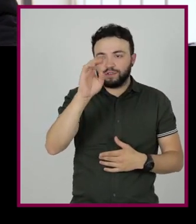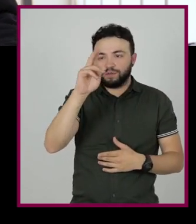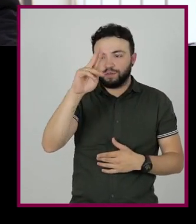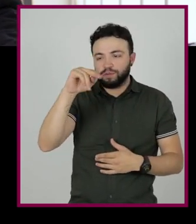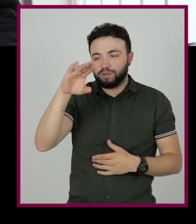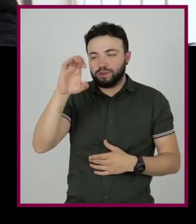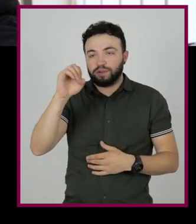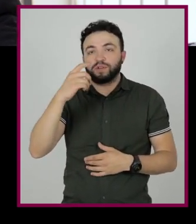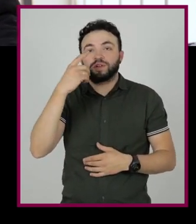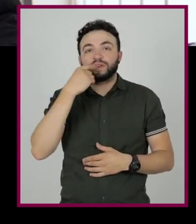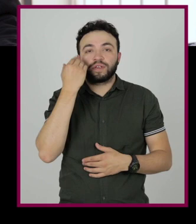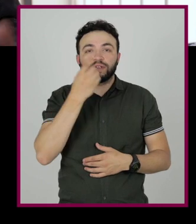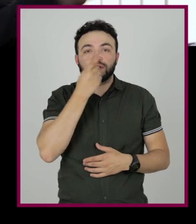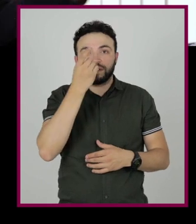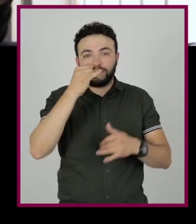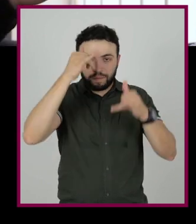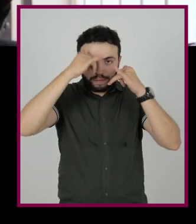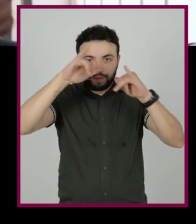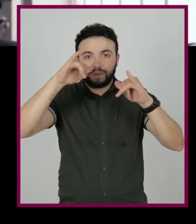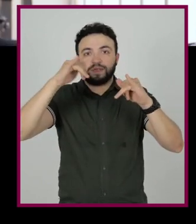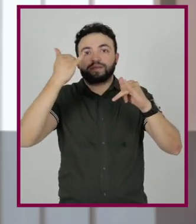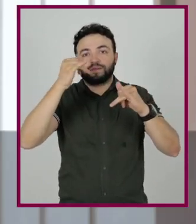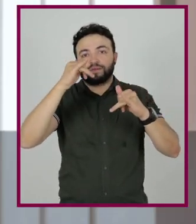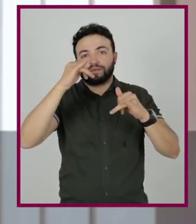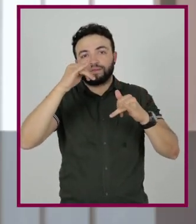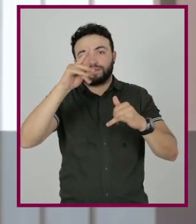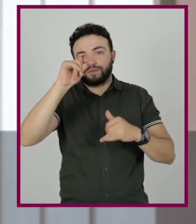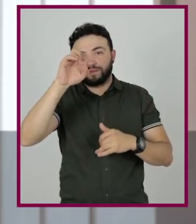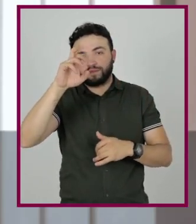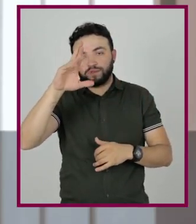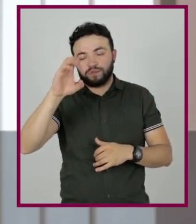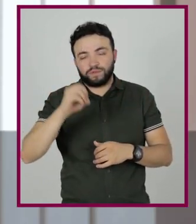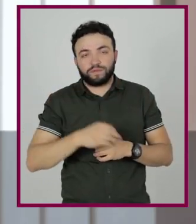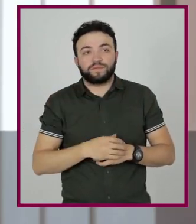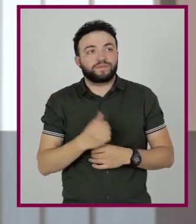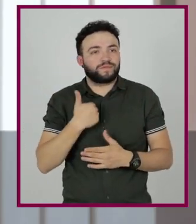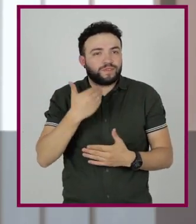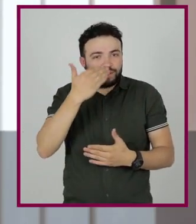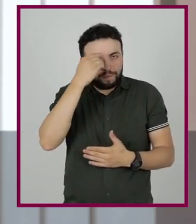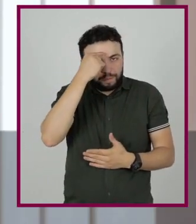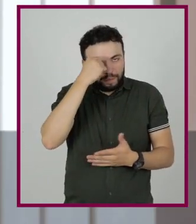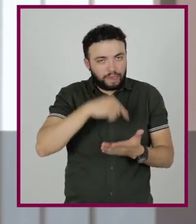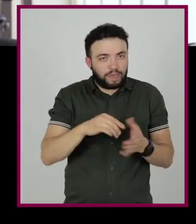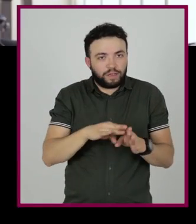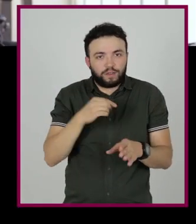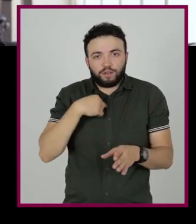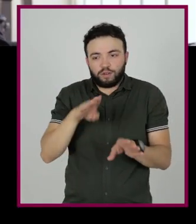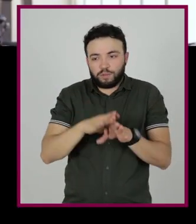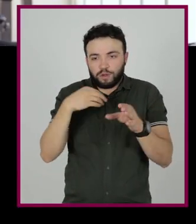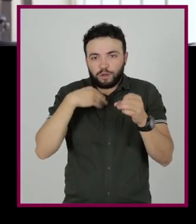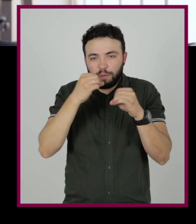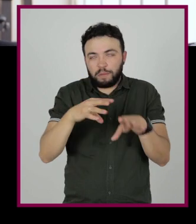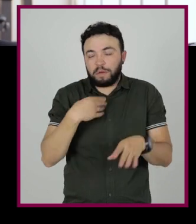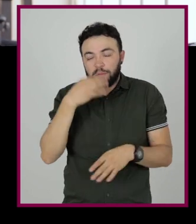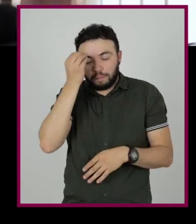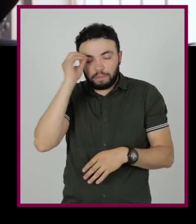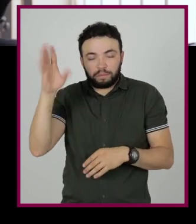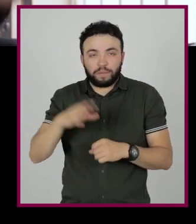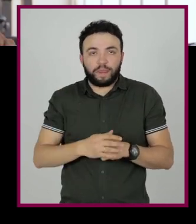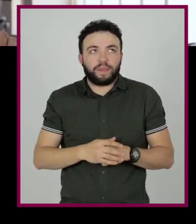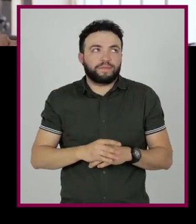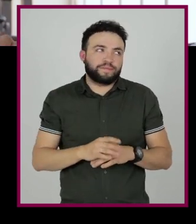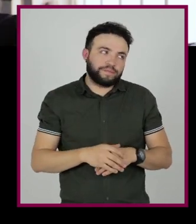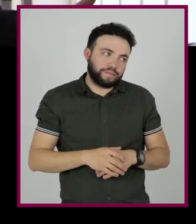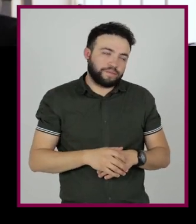que ver con vacas y toros. Sí, pero vi el chiste y sentí que perdí la oportunidad de decirlo hace rato. Juanma.